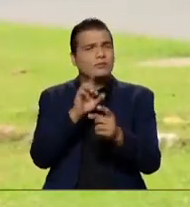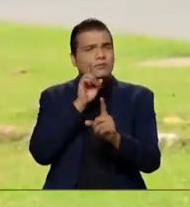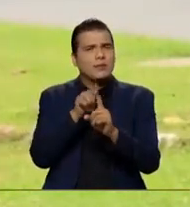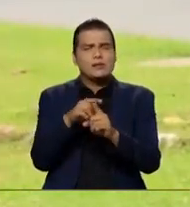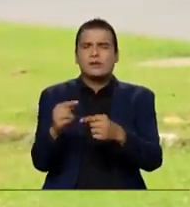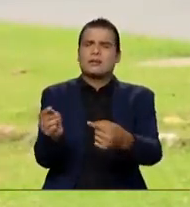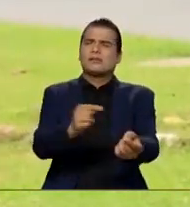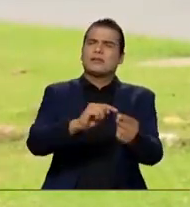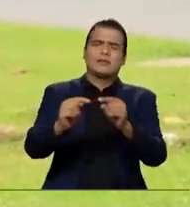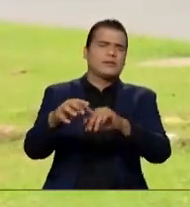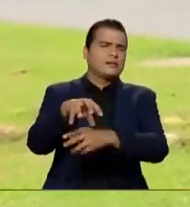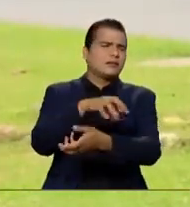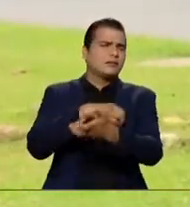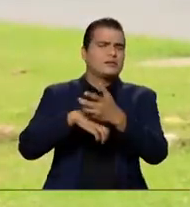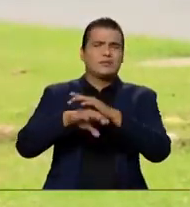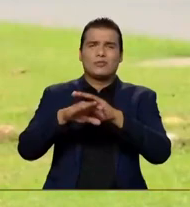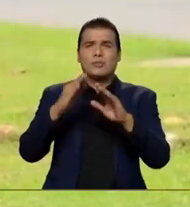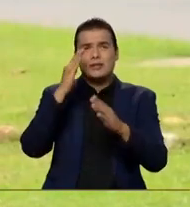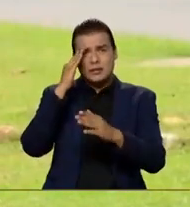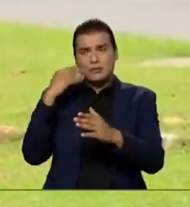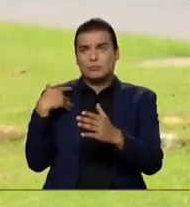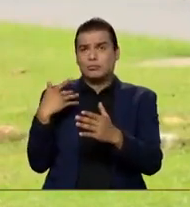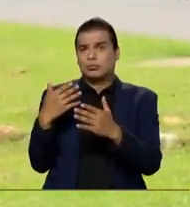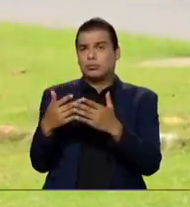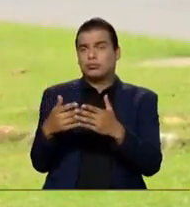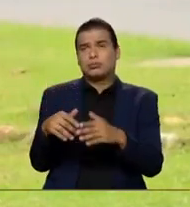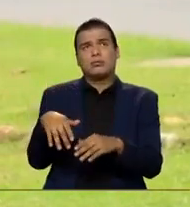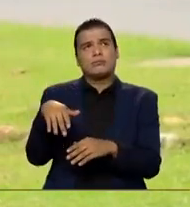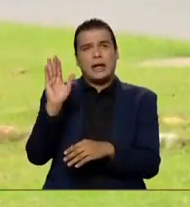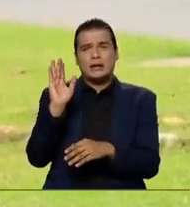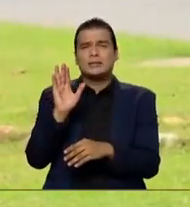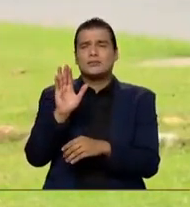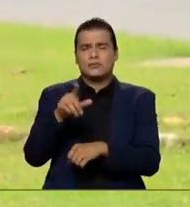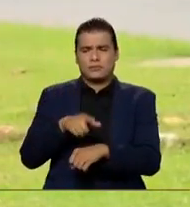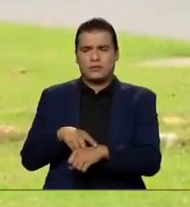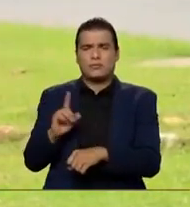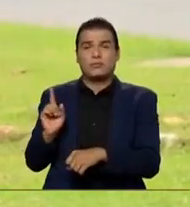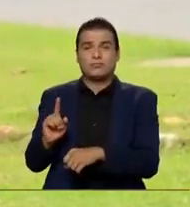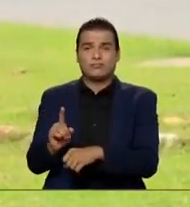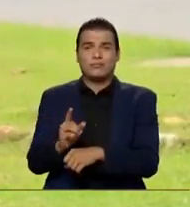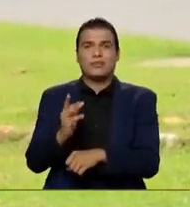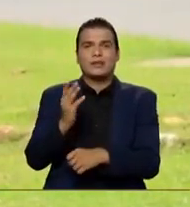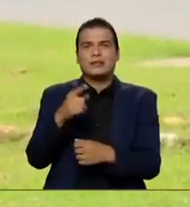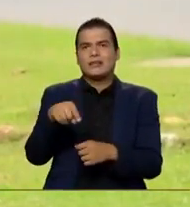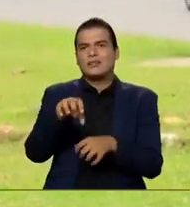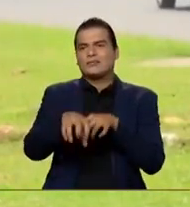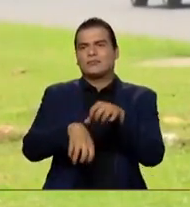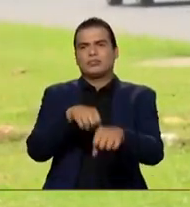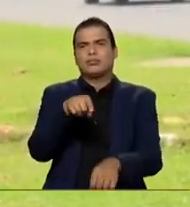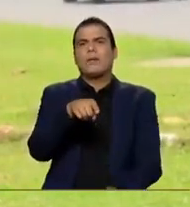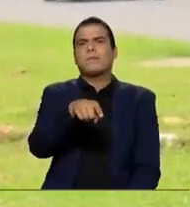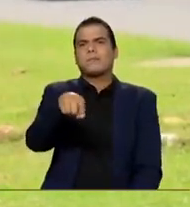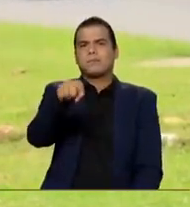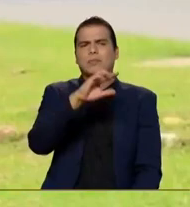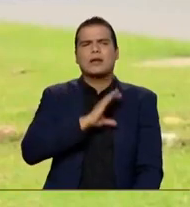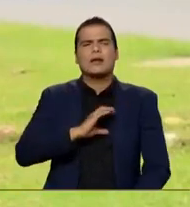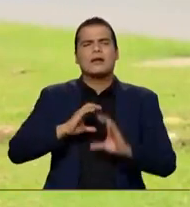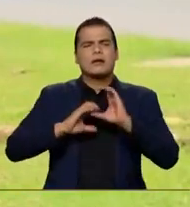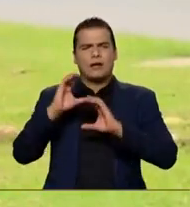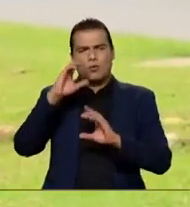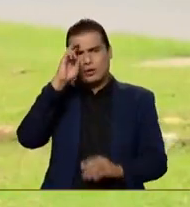estas confrontaciones que se han venido registrando con las comunidades indígenas tras la invasión de predios en el norte del